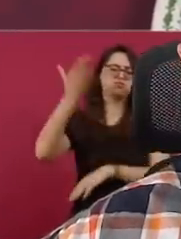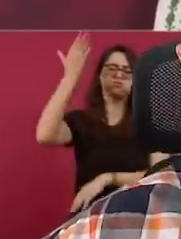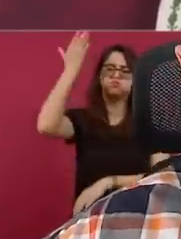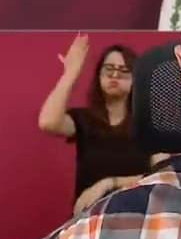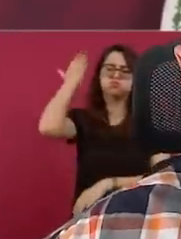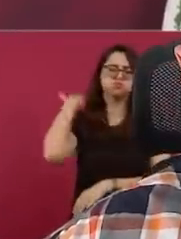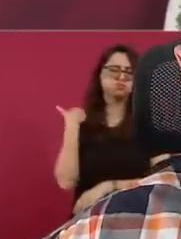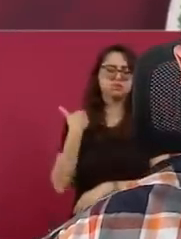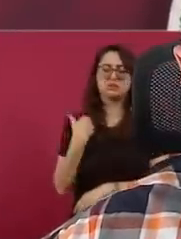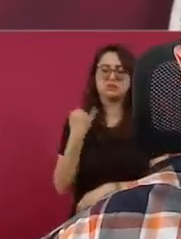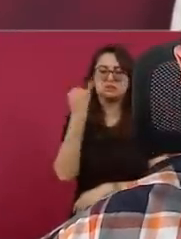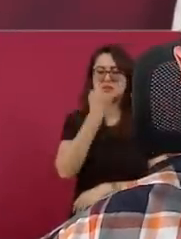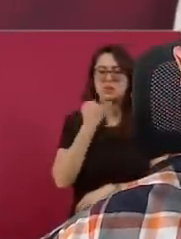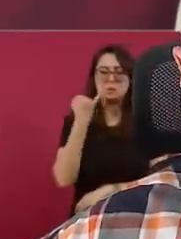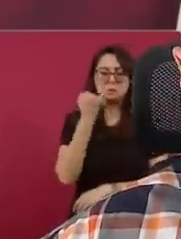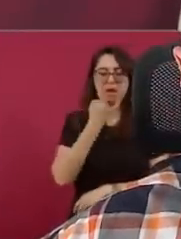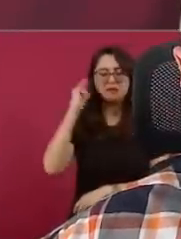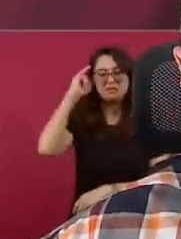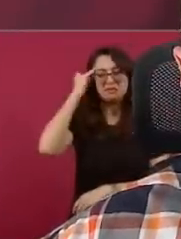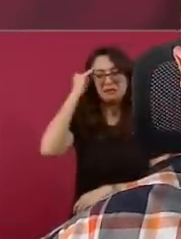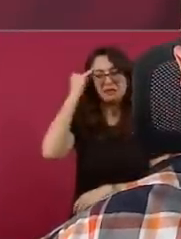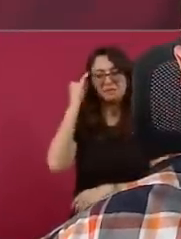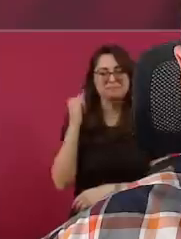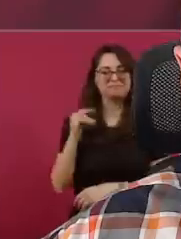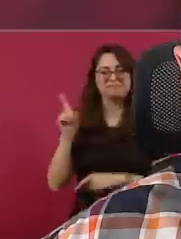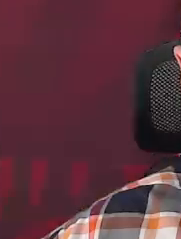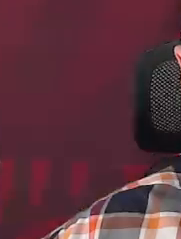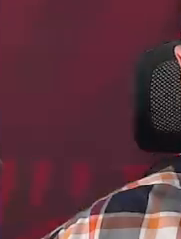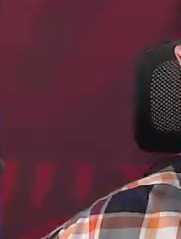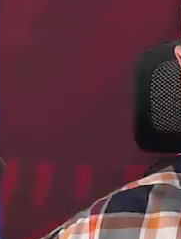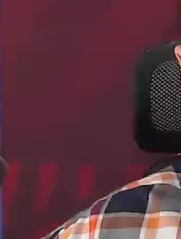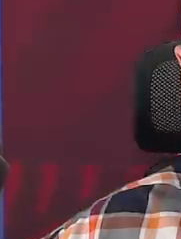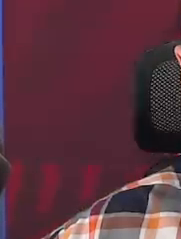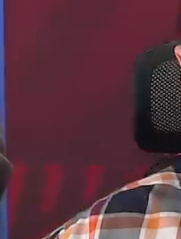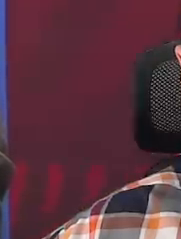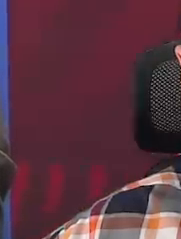porque era tanta la hostilidad